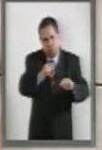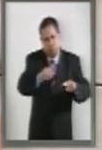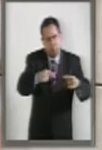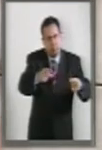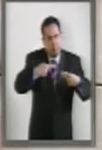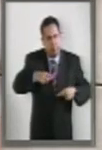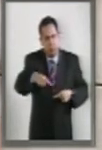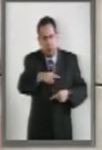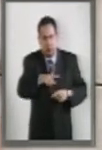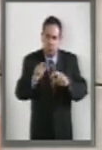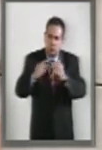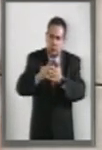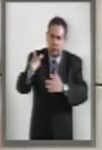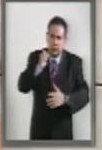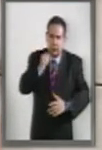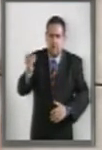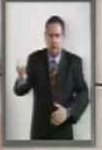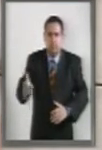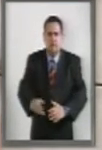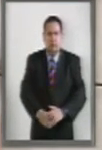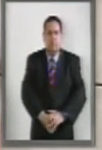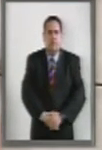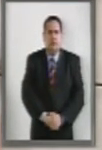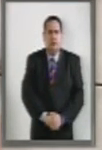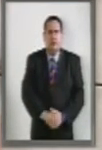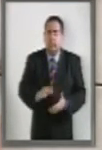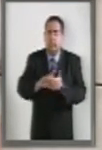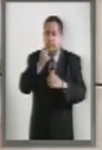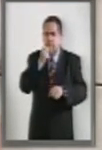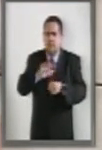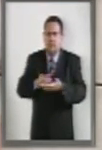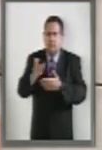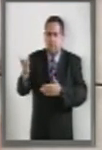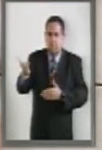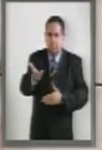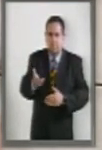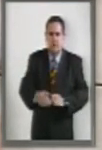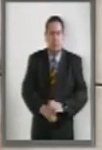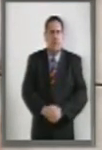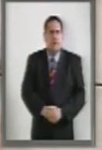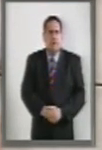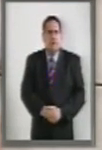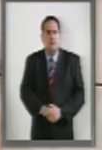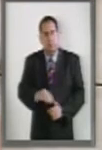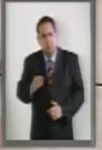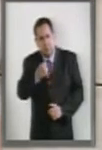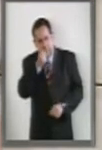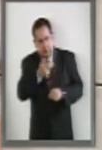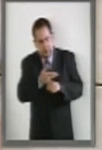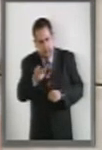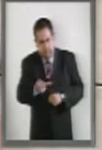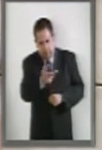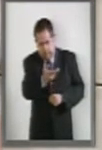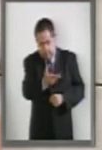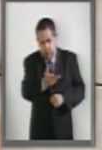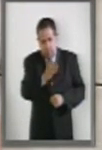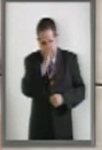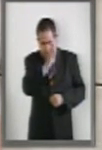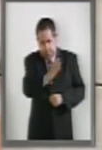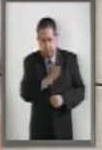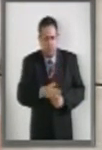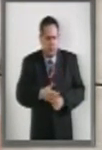rubro. Muchas gracias, señor senador. Gracias, señor secretario. Senador Monreal. Señor secretario, yo